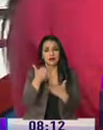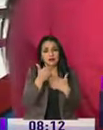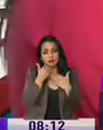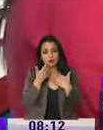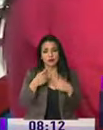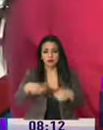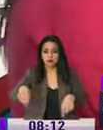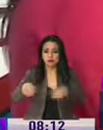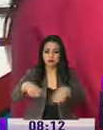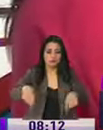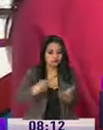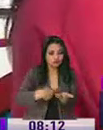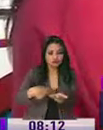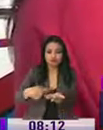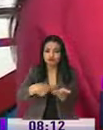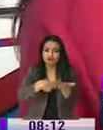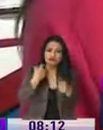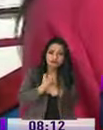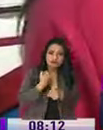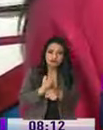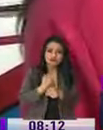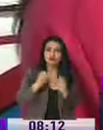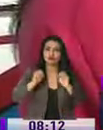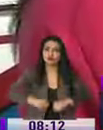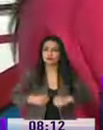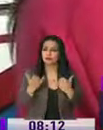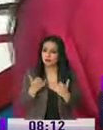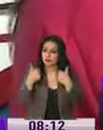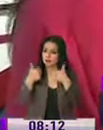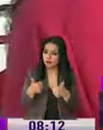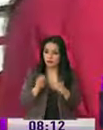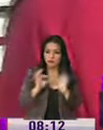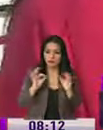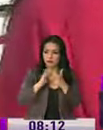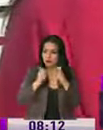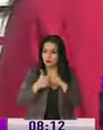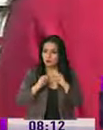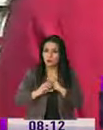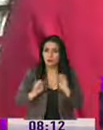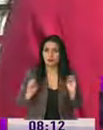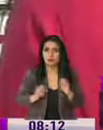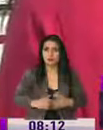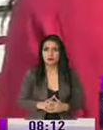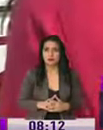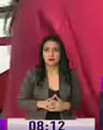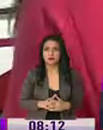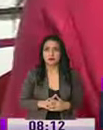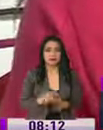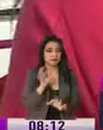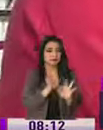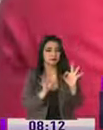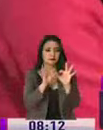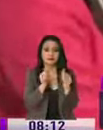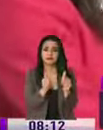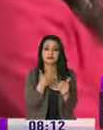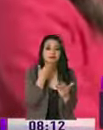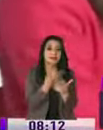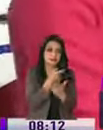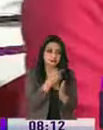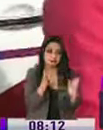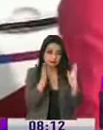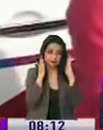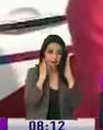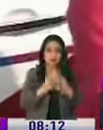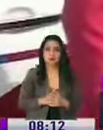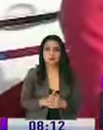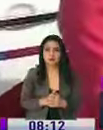de trabajo y hemos trabajado. Y ahora ya están bien y ya no van a tener estos problemas, vecina, ¿verdad? Perfectamente bien, muchísimas gracias.